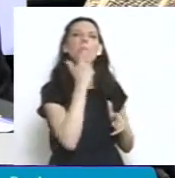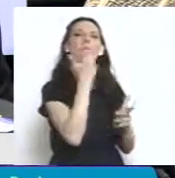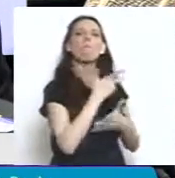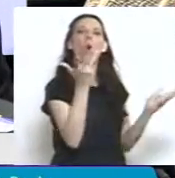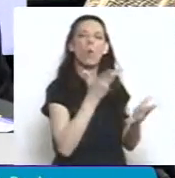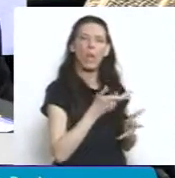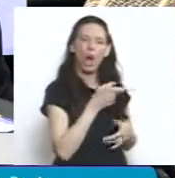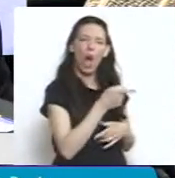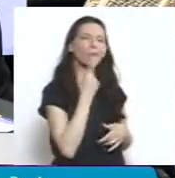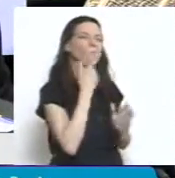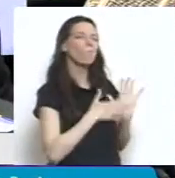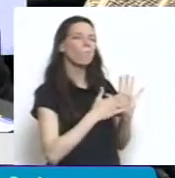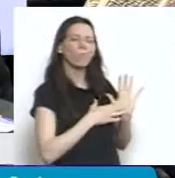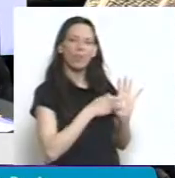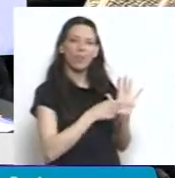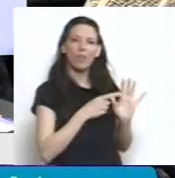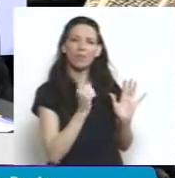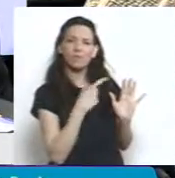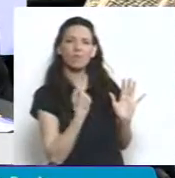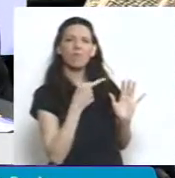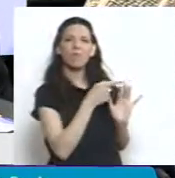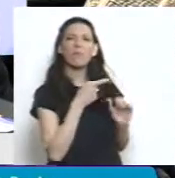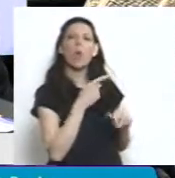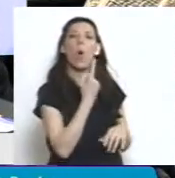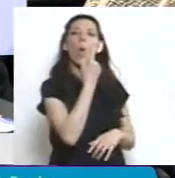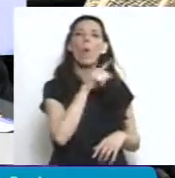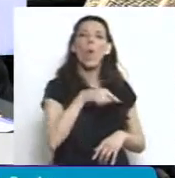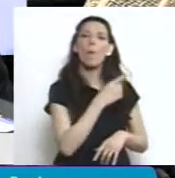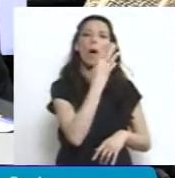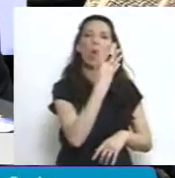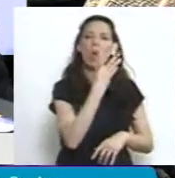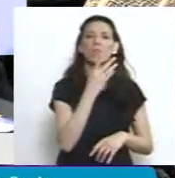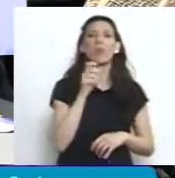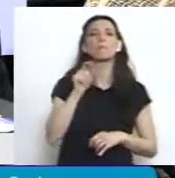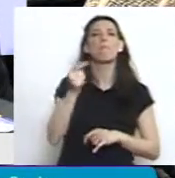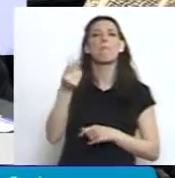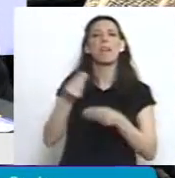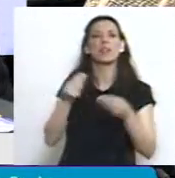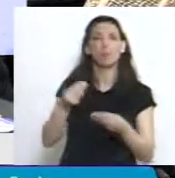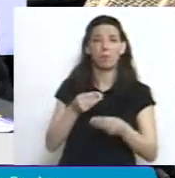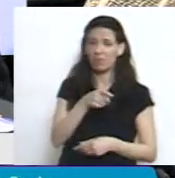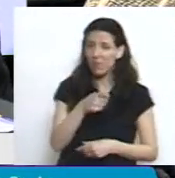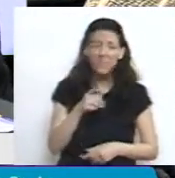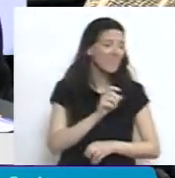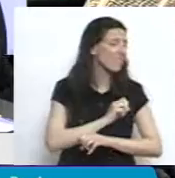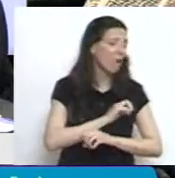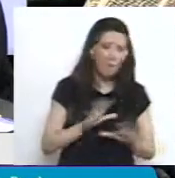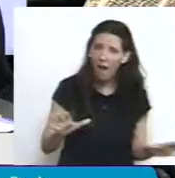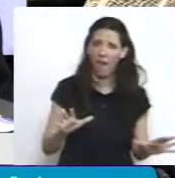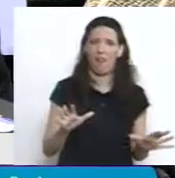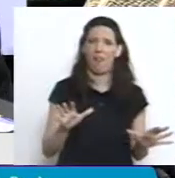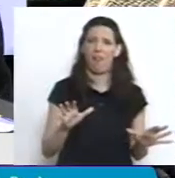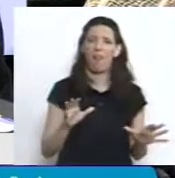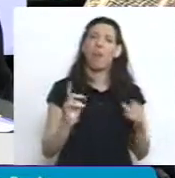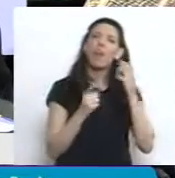hemos probado que la administración gubernamental se mantiene en el 1,4 del presupuesto, no es real tampoco que el Estado ha tenido